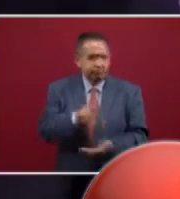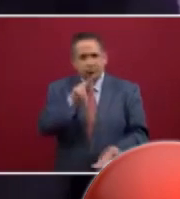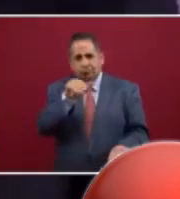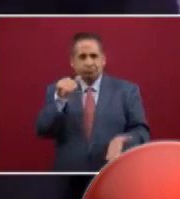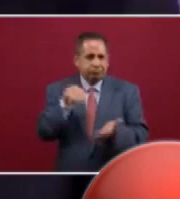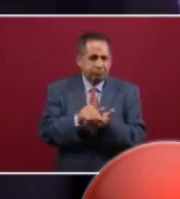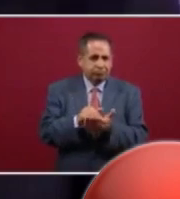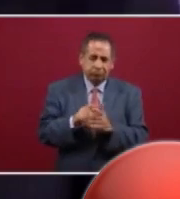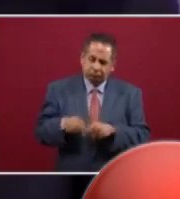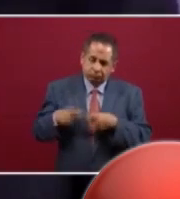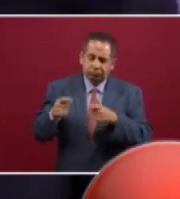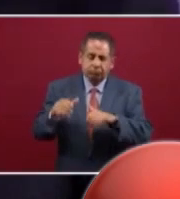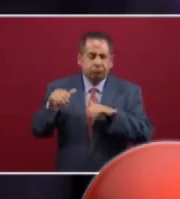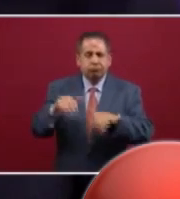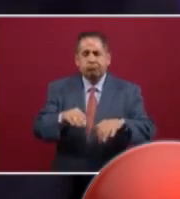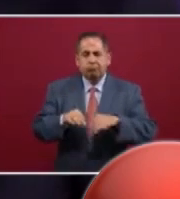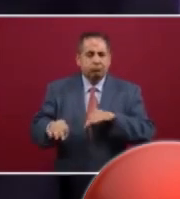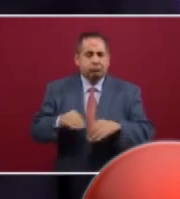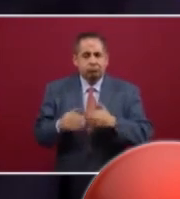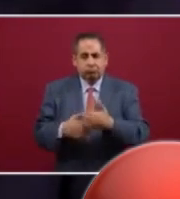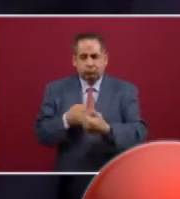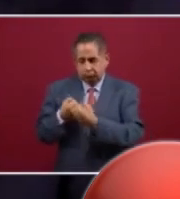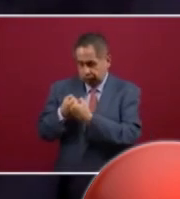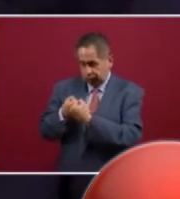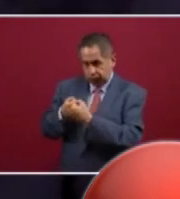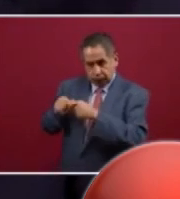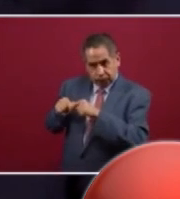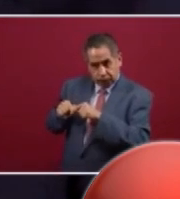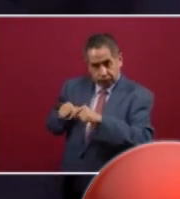80,000 empleos en la franja.